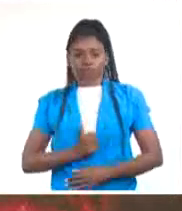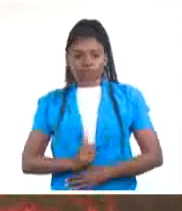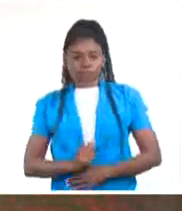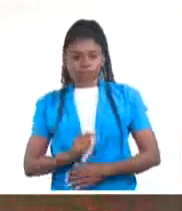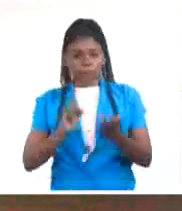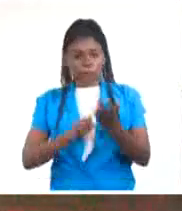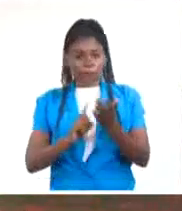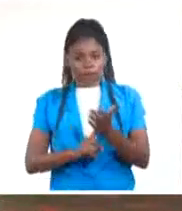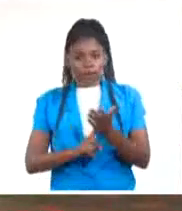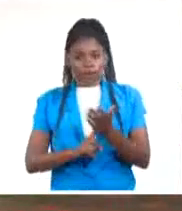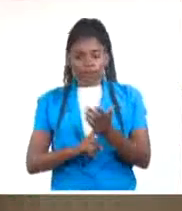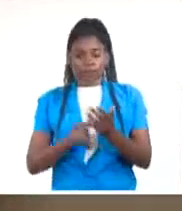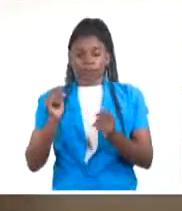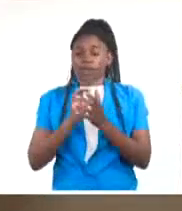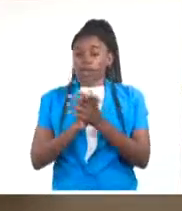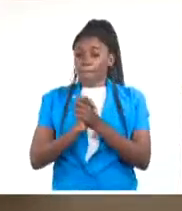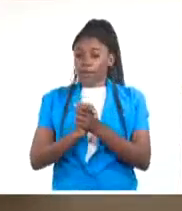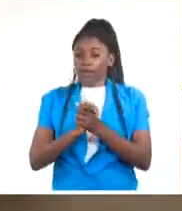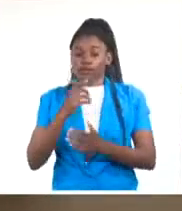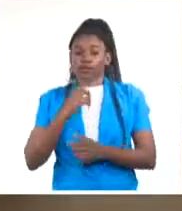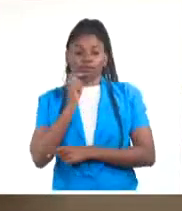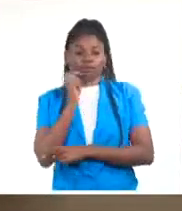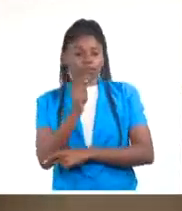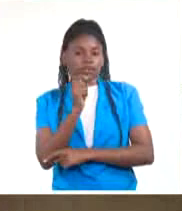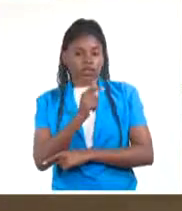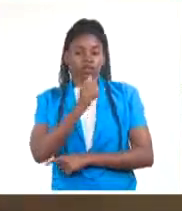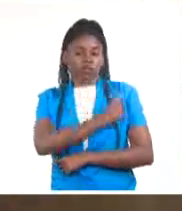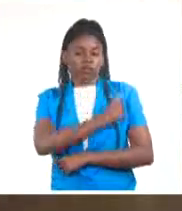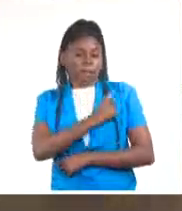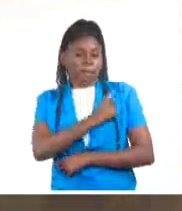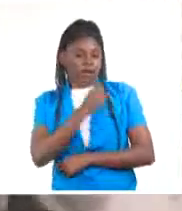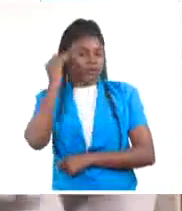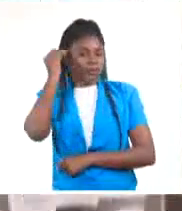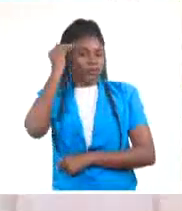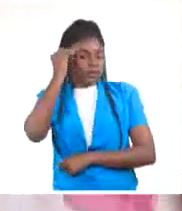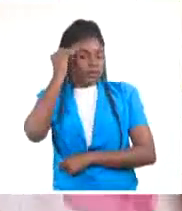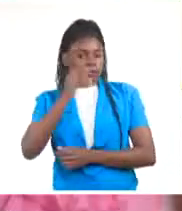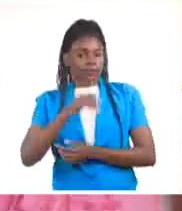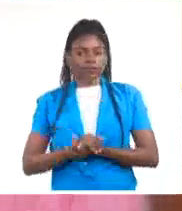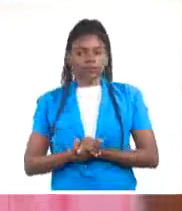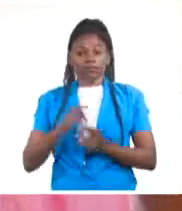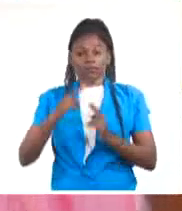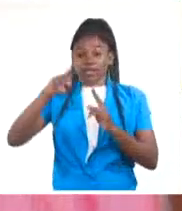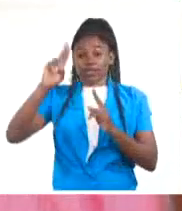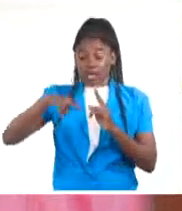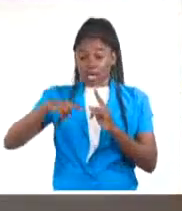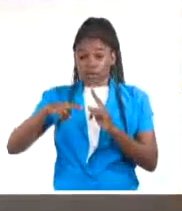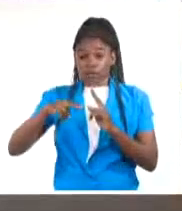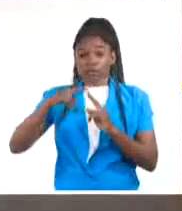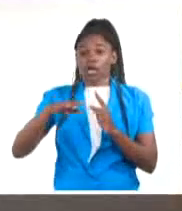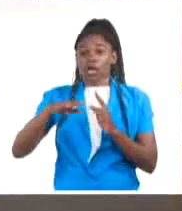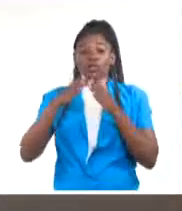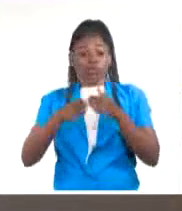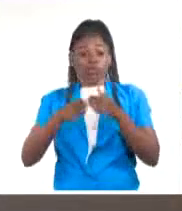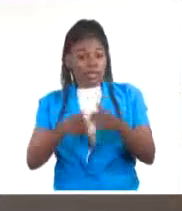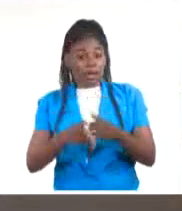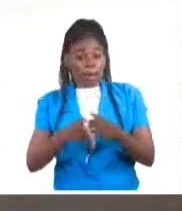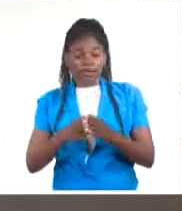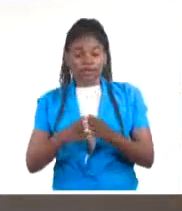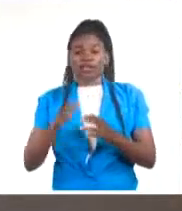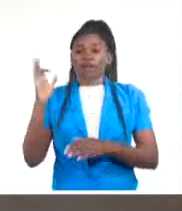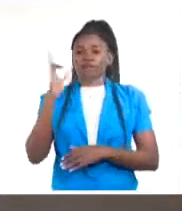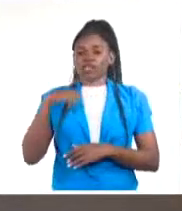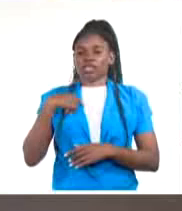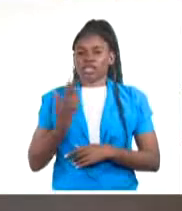edad de oro, que les enseñó a amar y a pensar. El Teatro Bayamo acogió la fiesta para mi maestro, que reunió